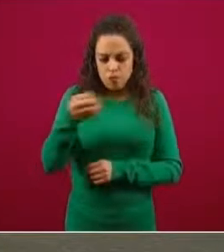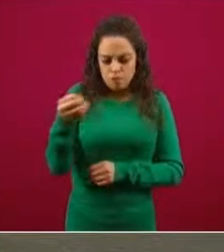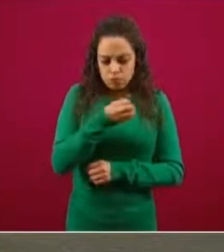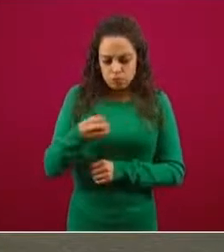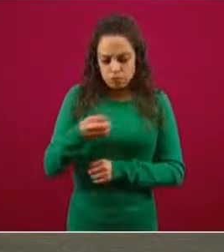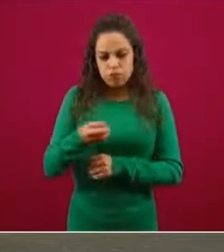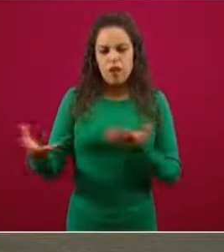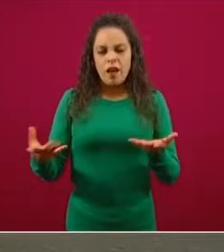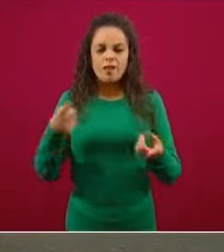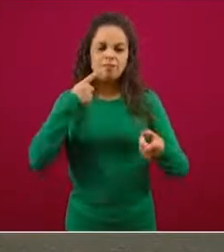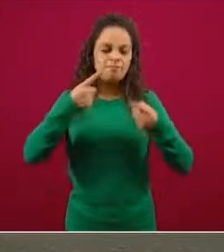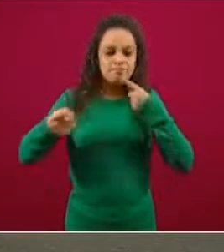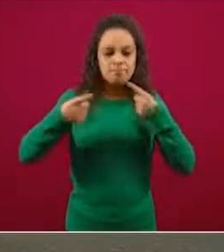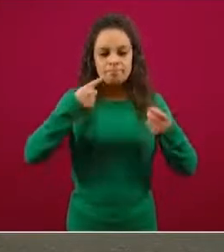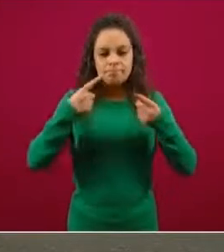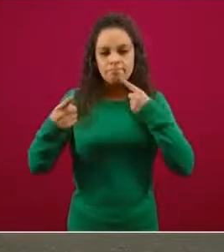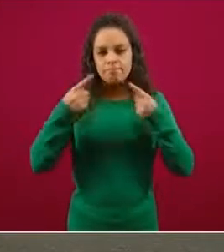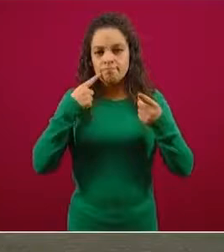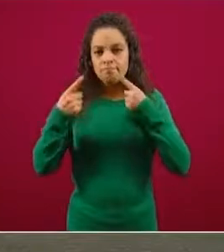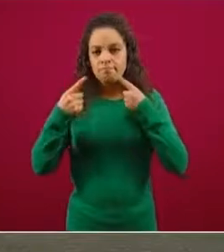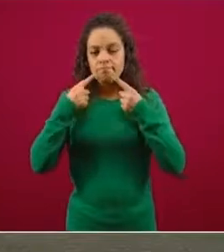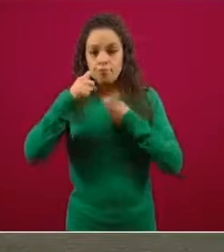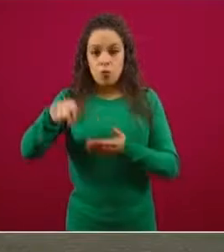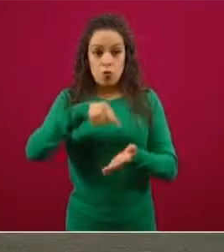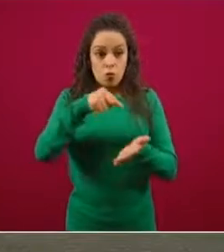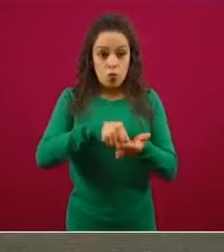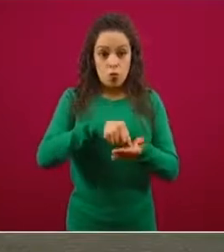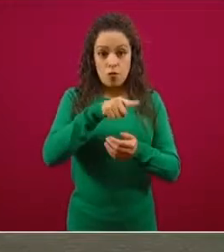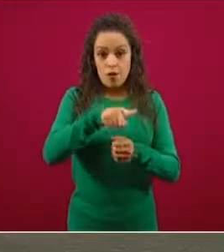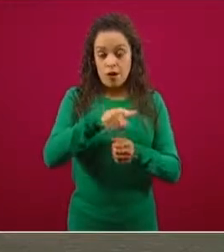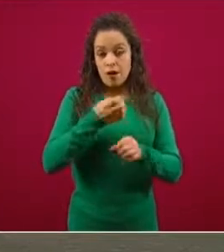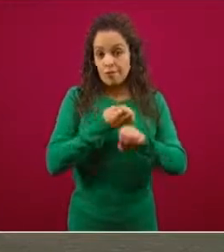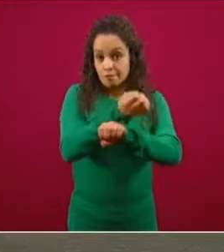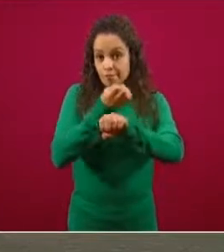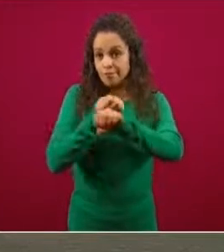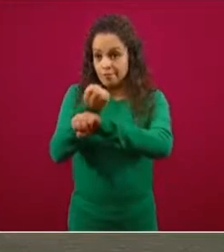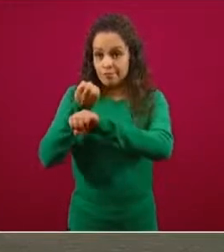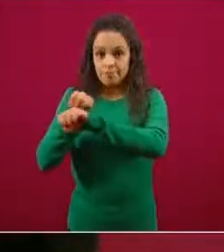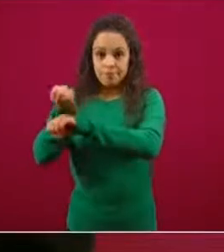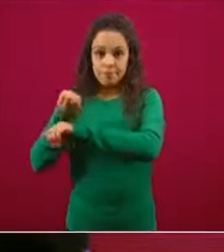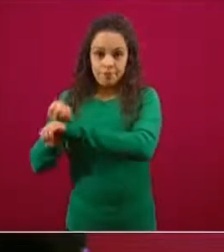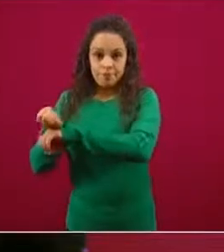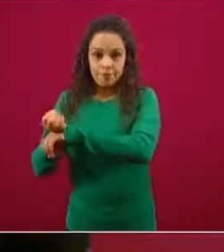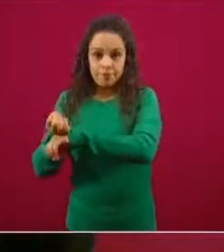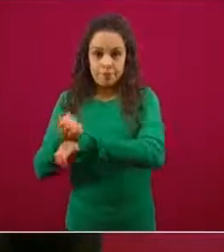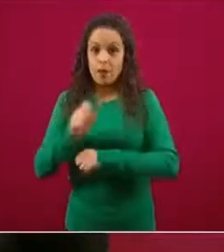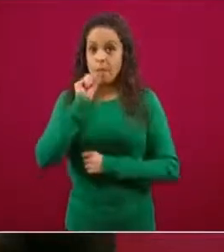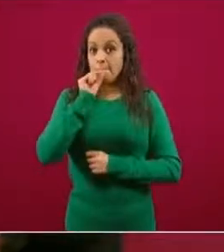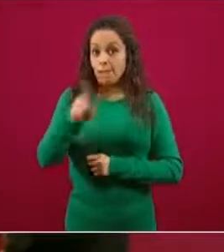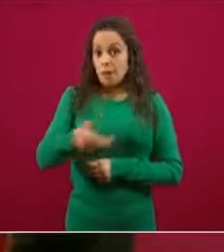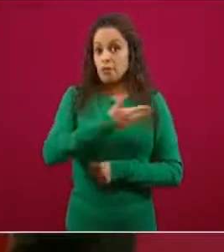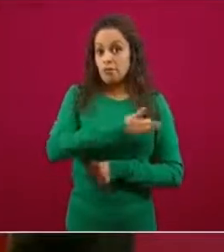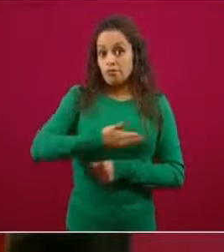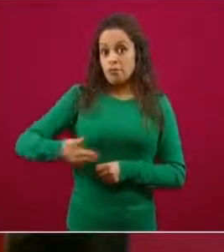con funcionarios de estas localidades o de estos estados, incluyendo el señor presidente que habló con los